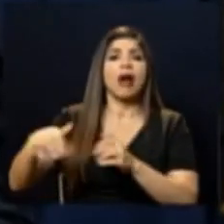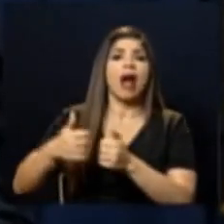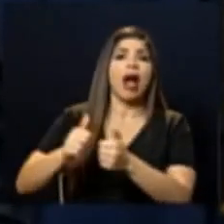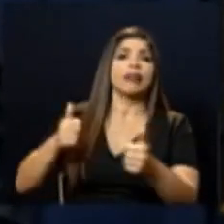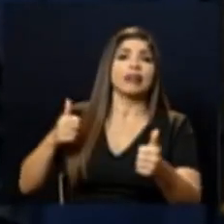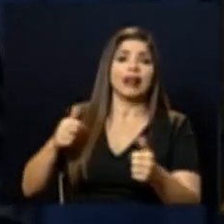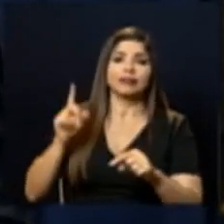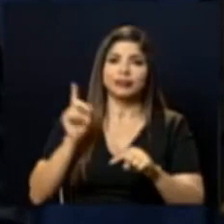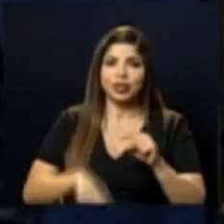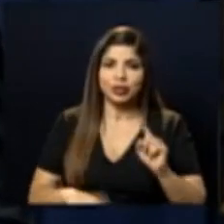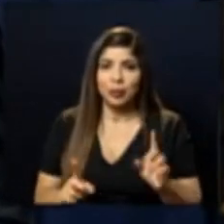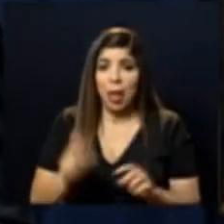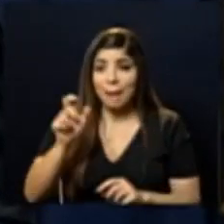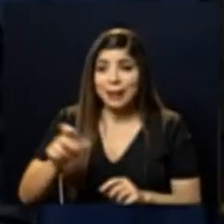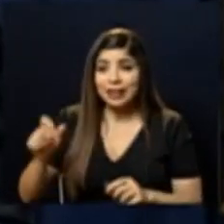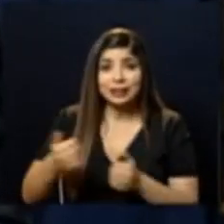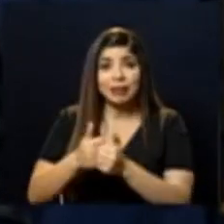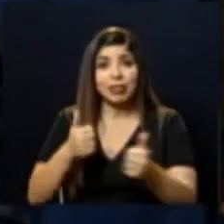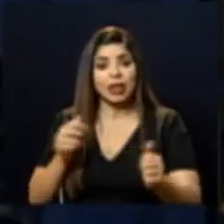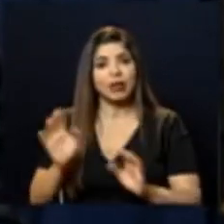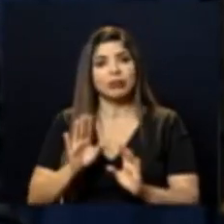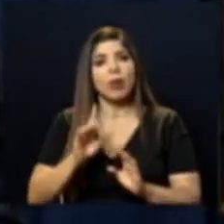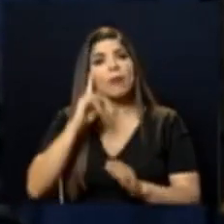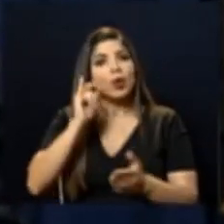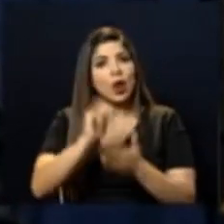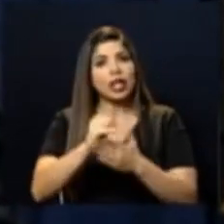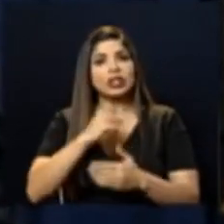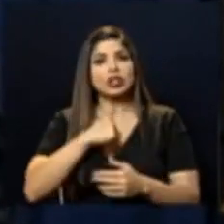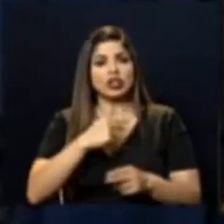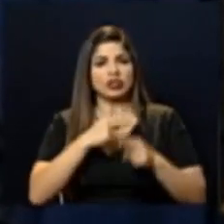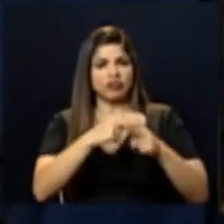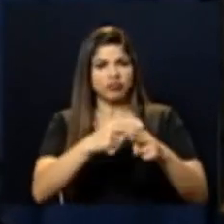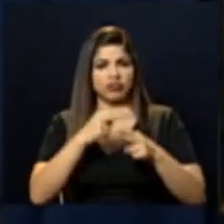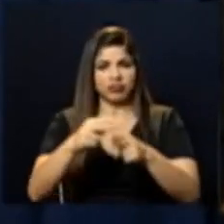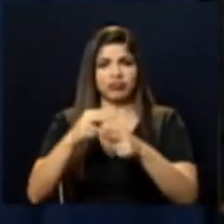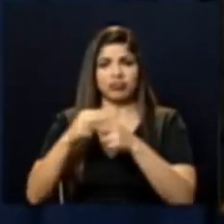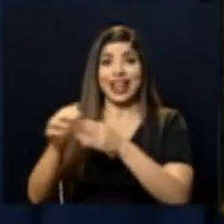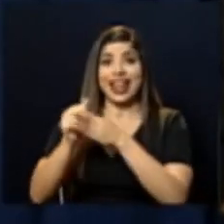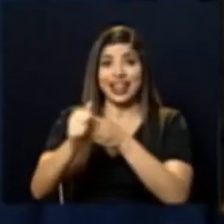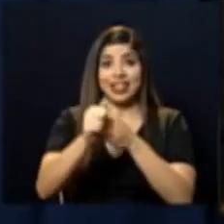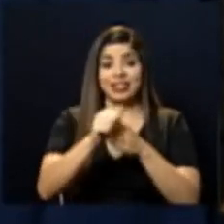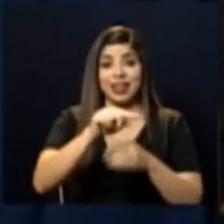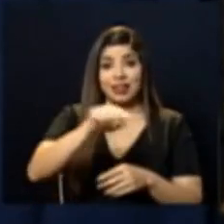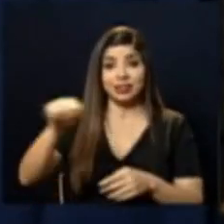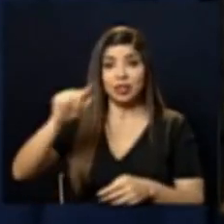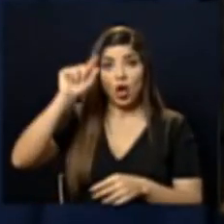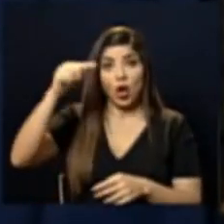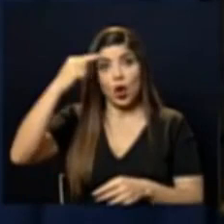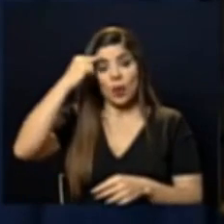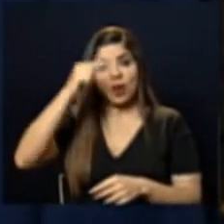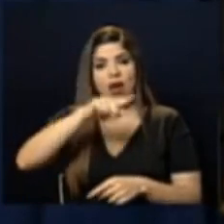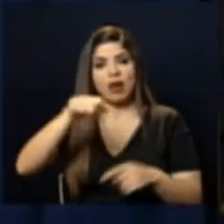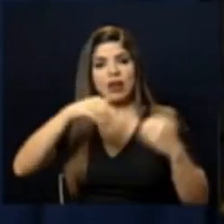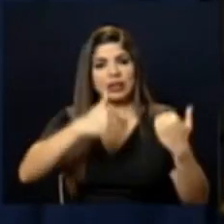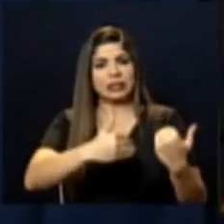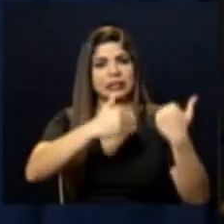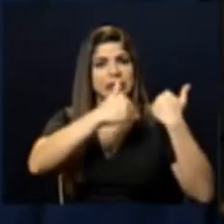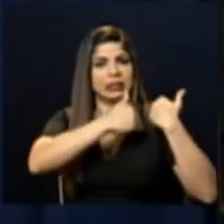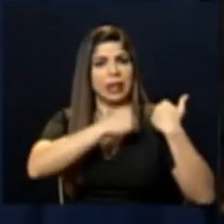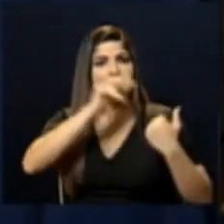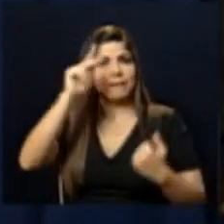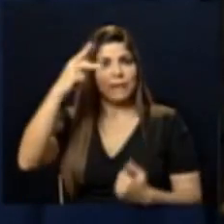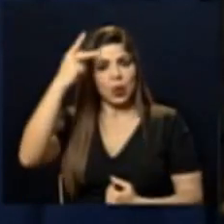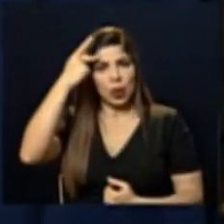por eso he delegado a líderes del más alto nivel del gobierno la gestión política de